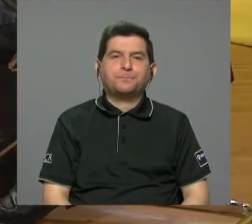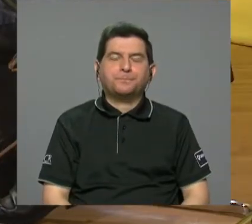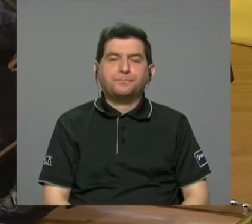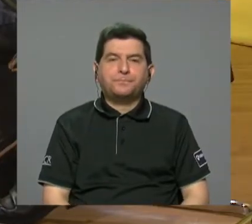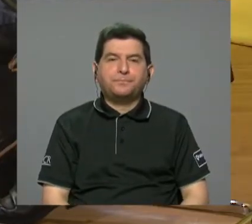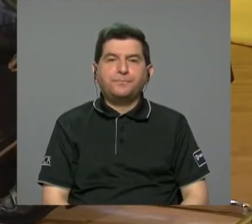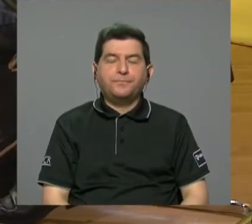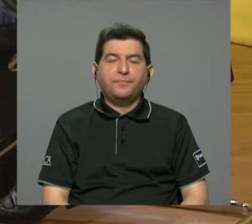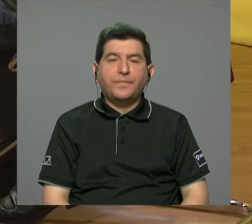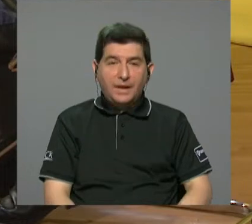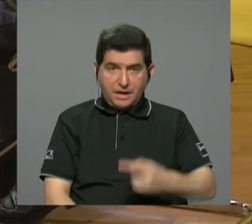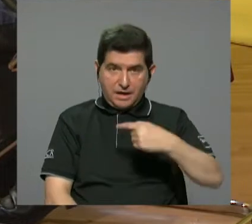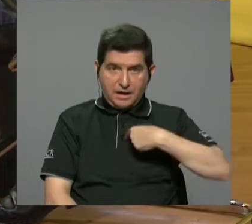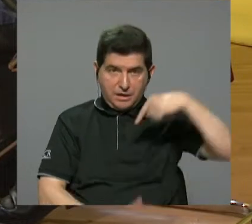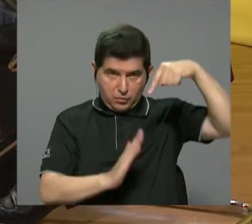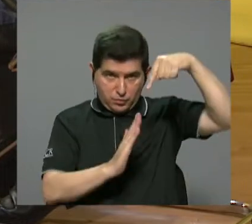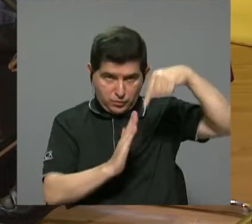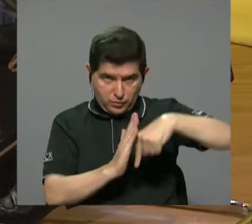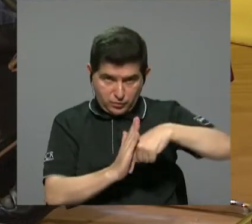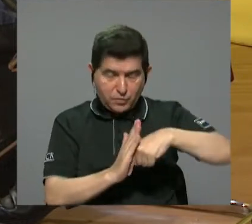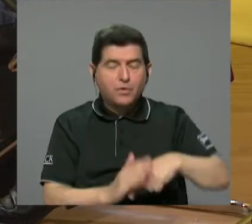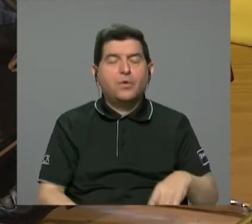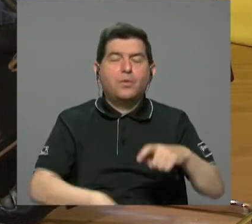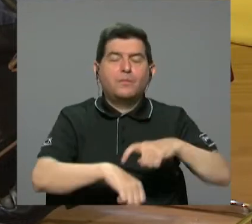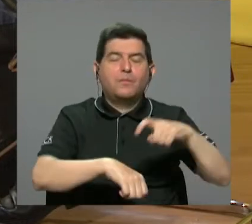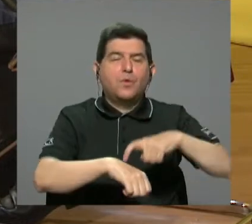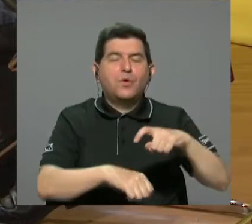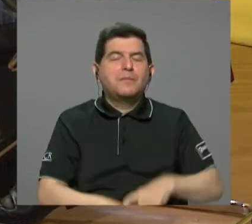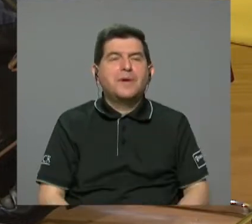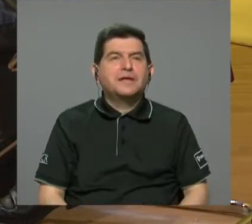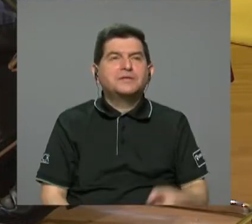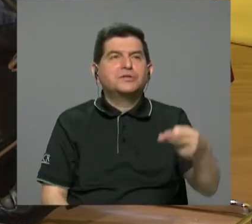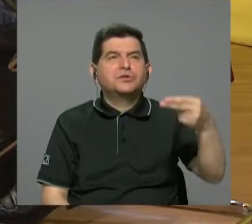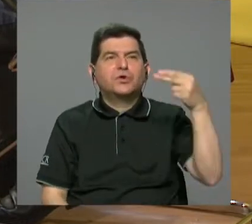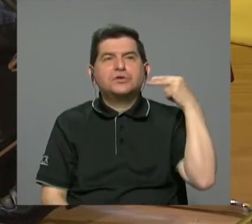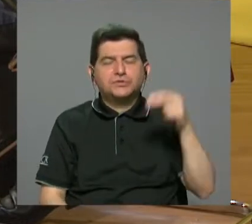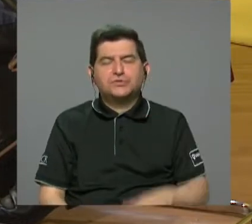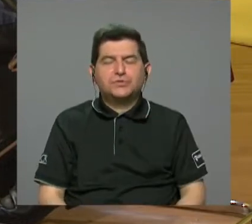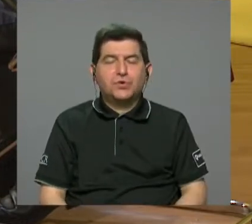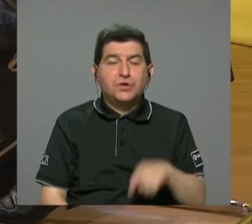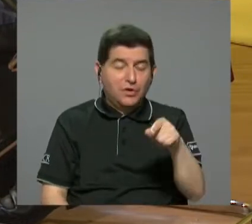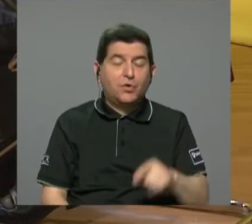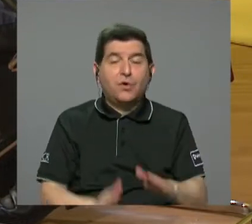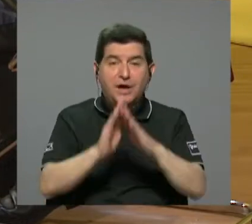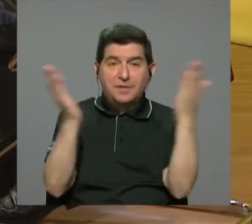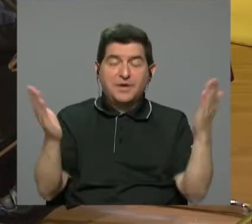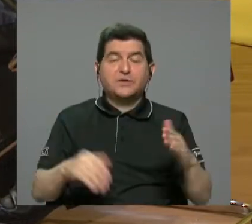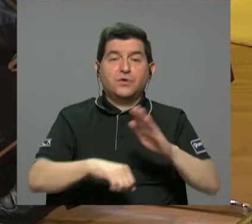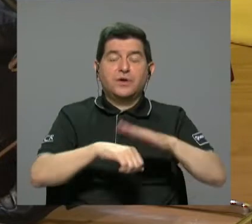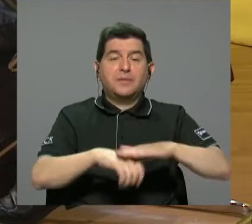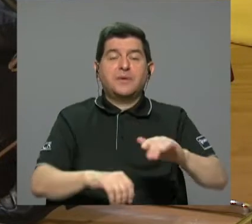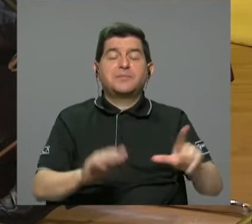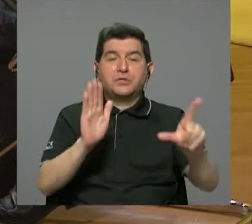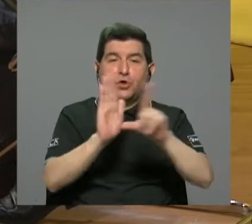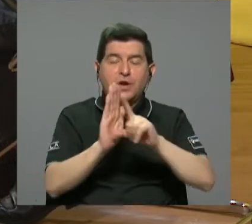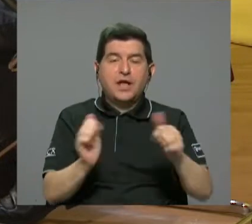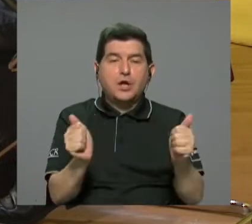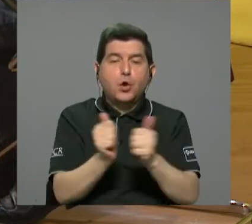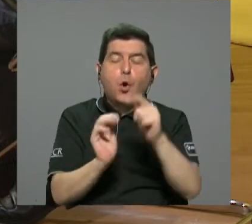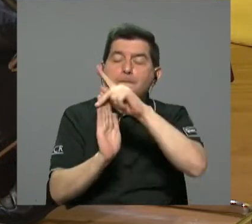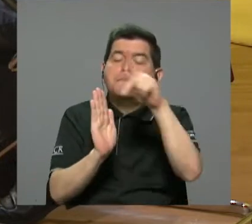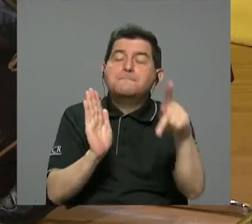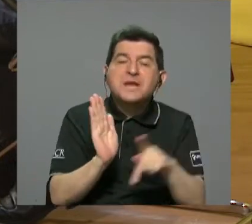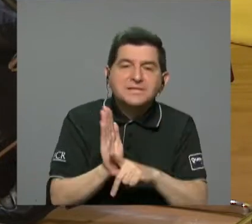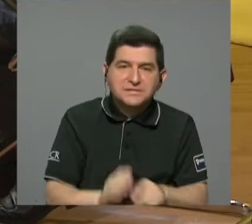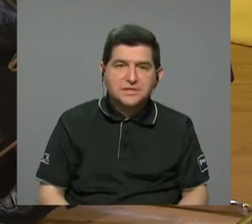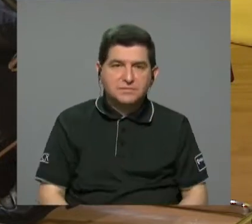El haber entrado en un momento histórico en esta apertura permitió hacer una ley, le decía, de principios, permitió desarrollar